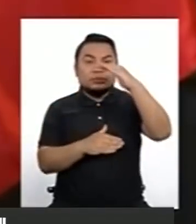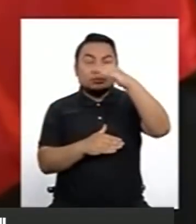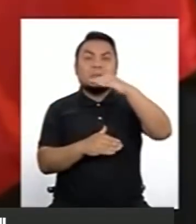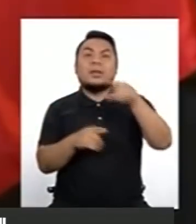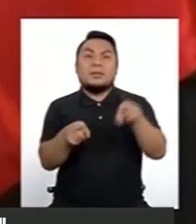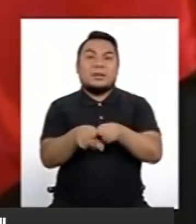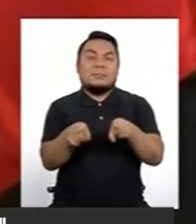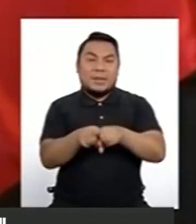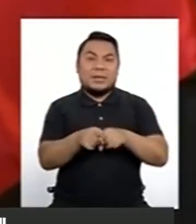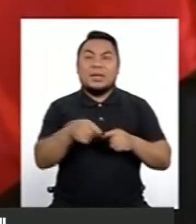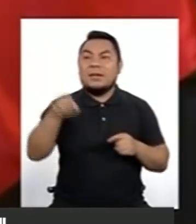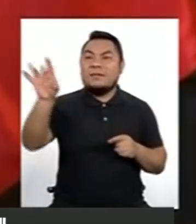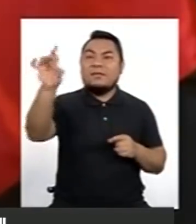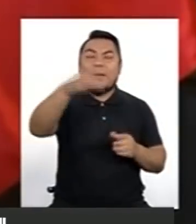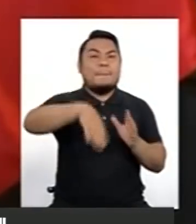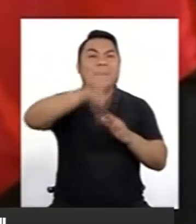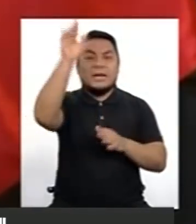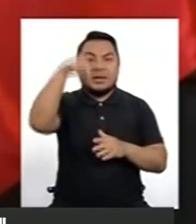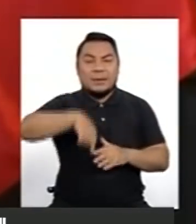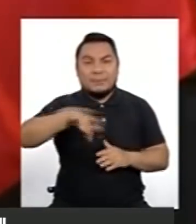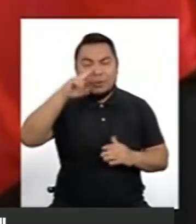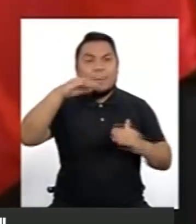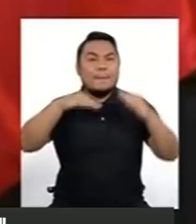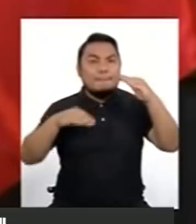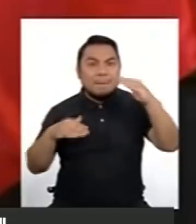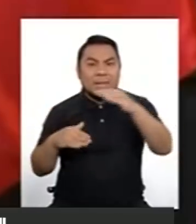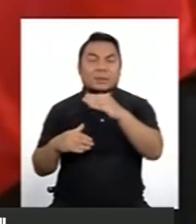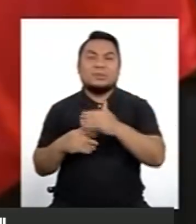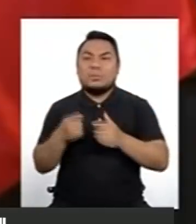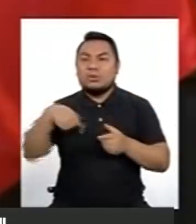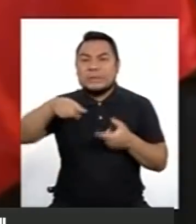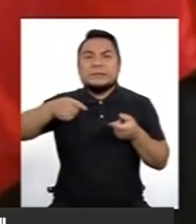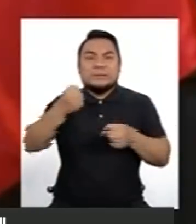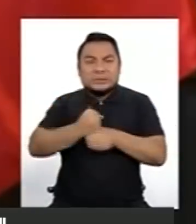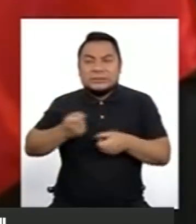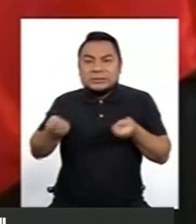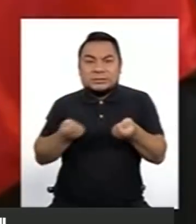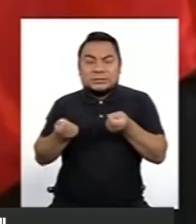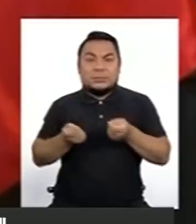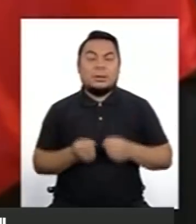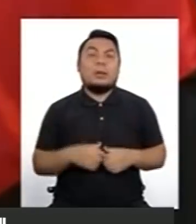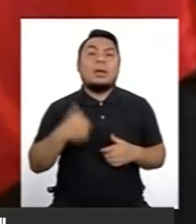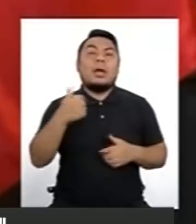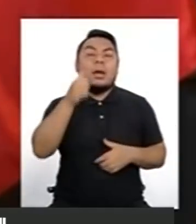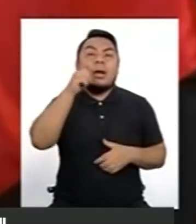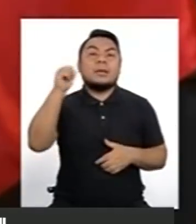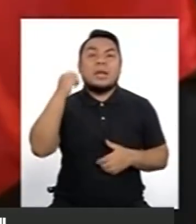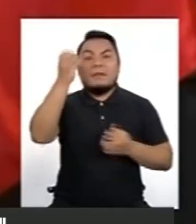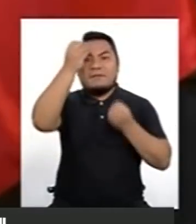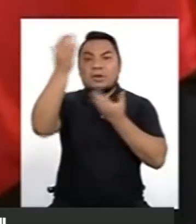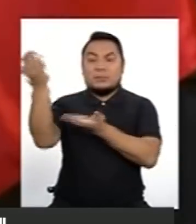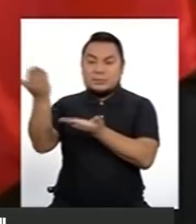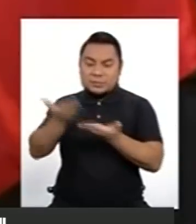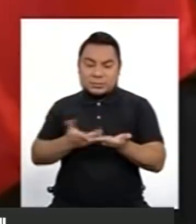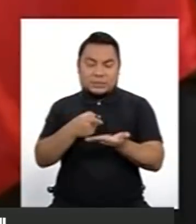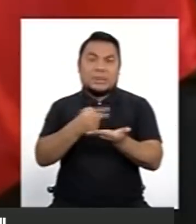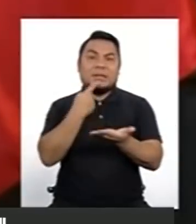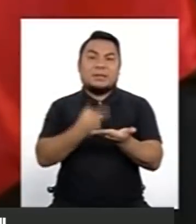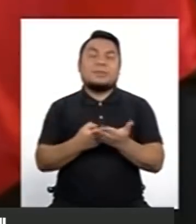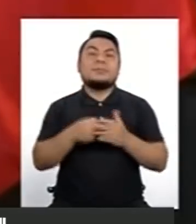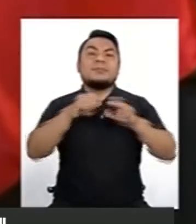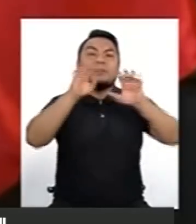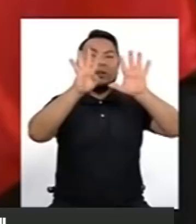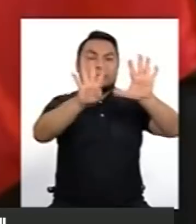es coincidente. Hoy, al día de hoy, con el reporte que el día de ayer nos ha hecho el MINSA, tenemos